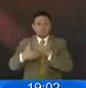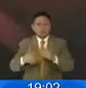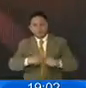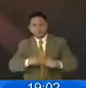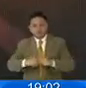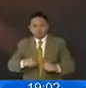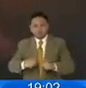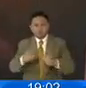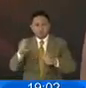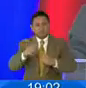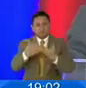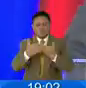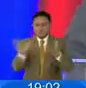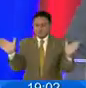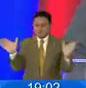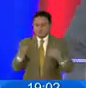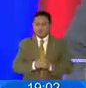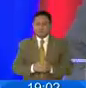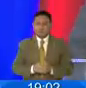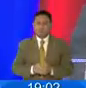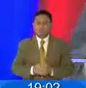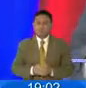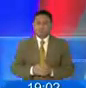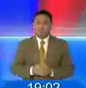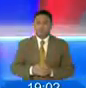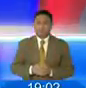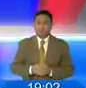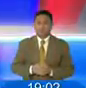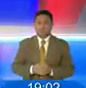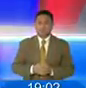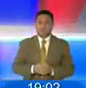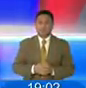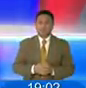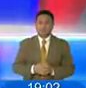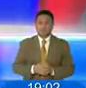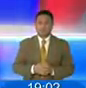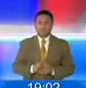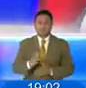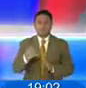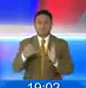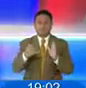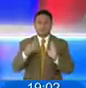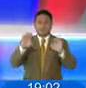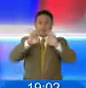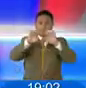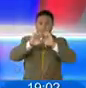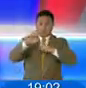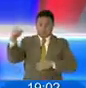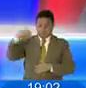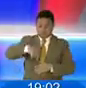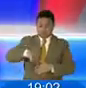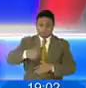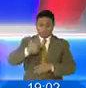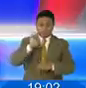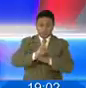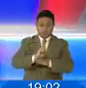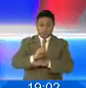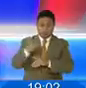que abrirnos al mundo. Dando exoneración total de impuestos a las empresas que se instalen en